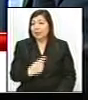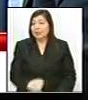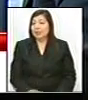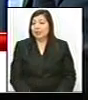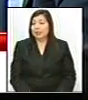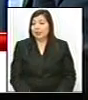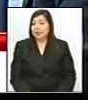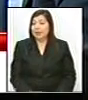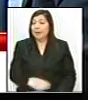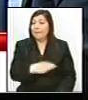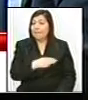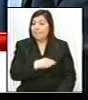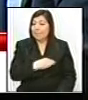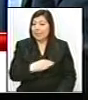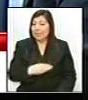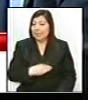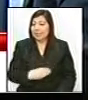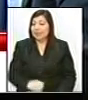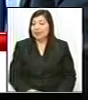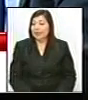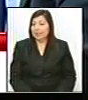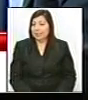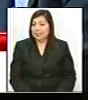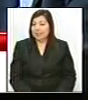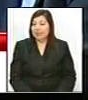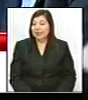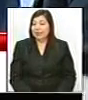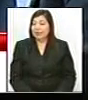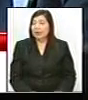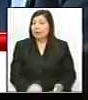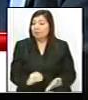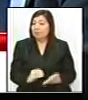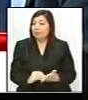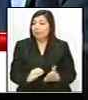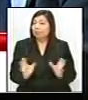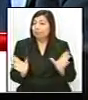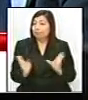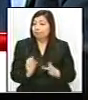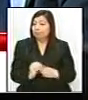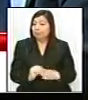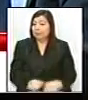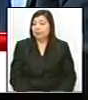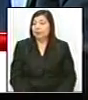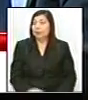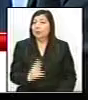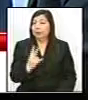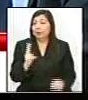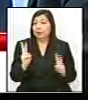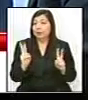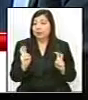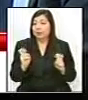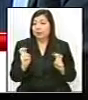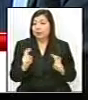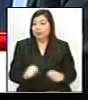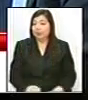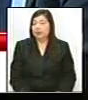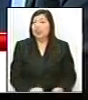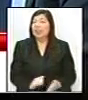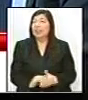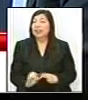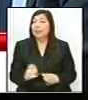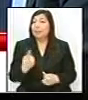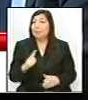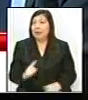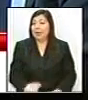al señor ministro, que para mí quisiera ver con mayor énfasis dos puntos de vista. ¿Qué hacemos para